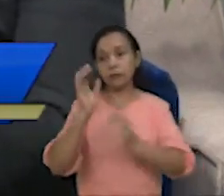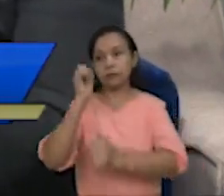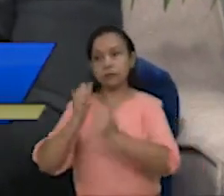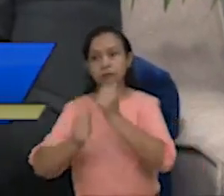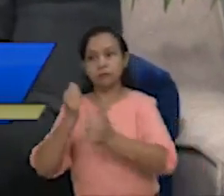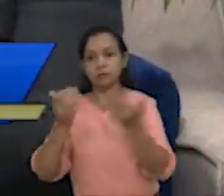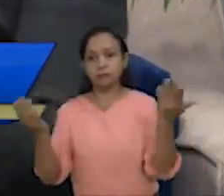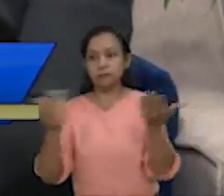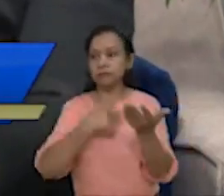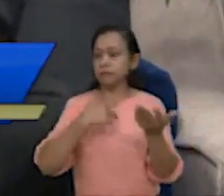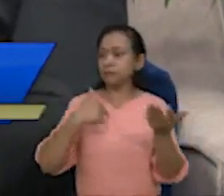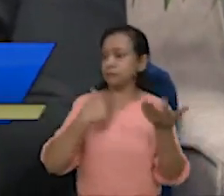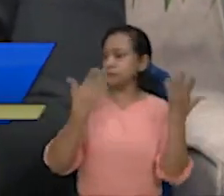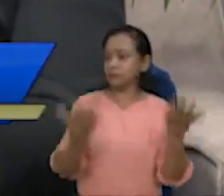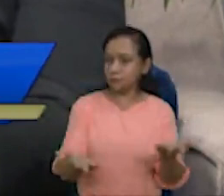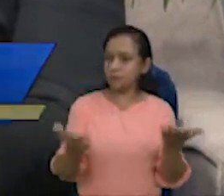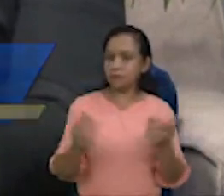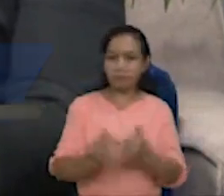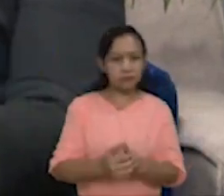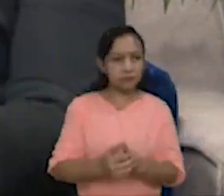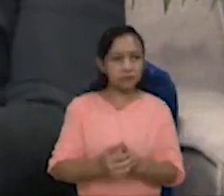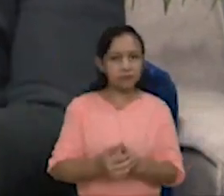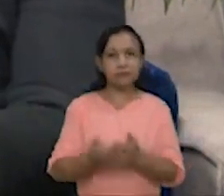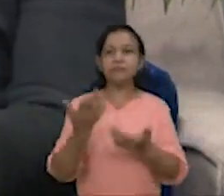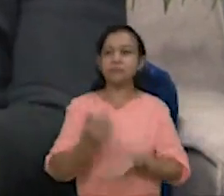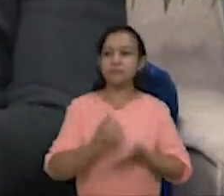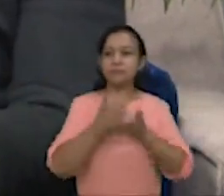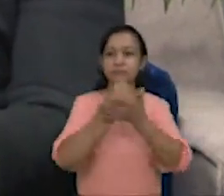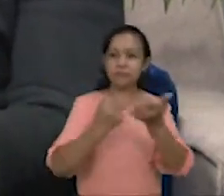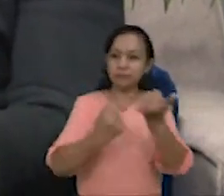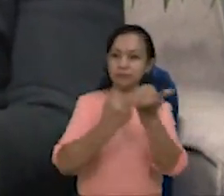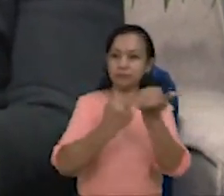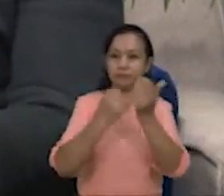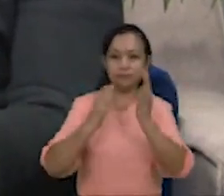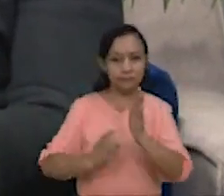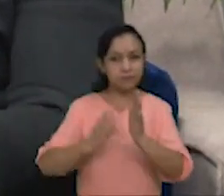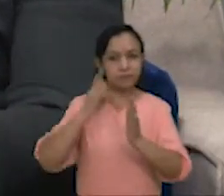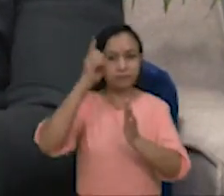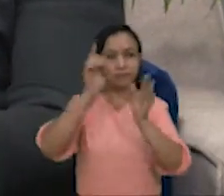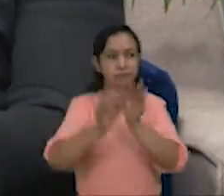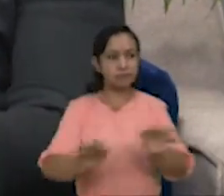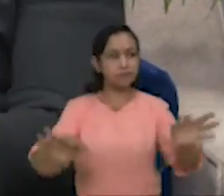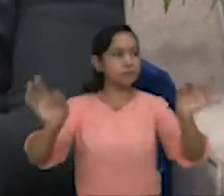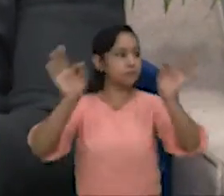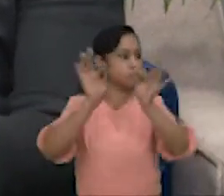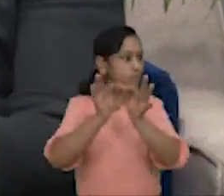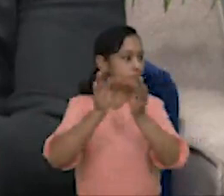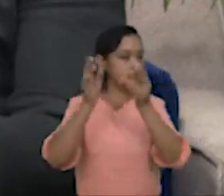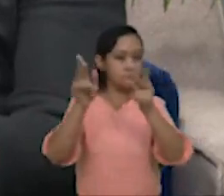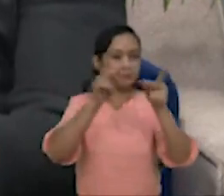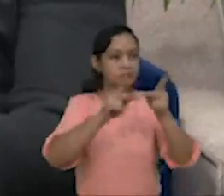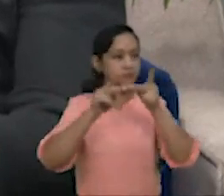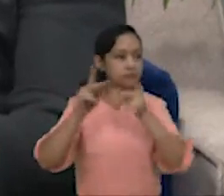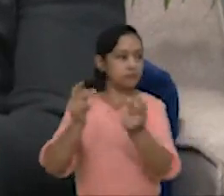o deconstruimos, es decir, o aportamos a este desarrollo que es vital para el beneficio común de la